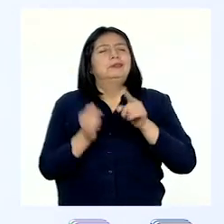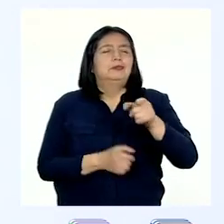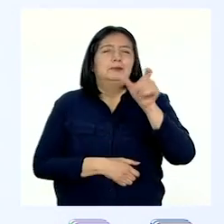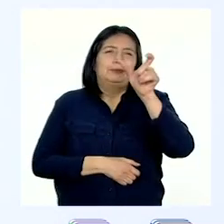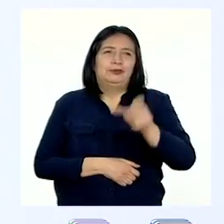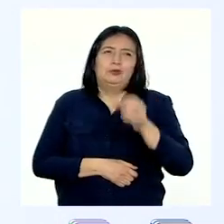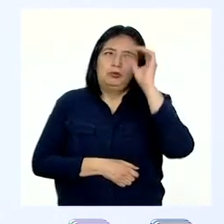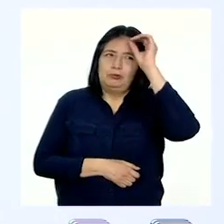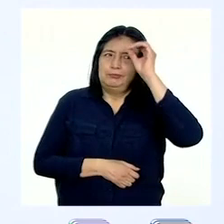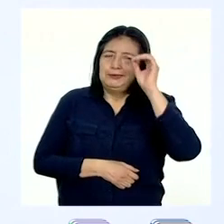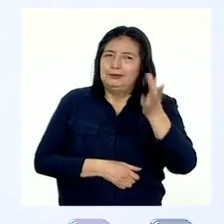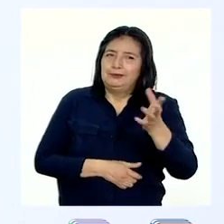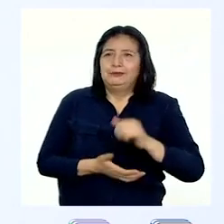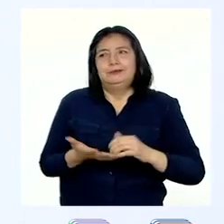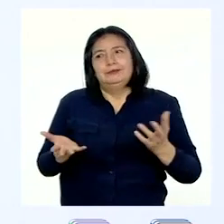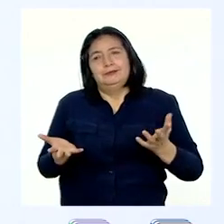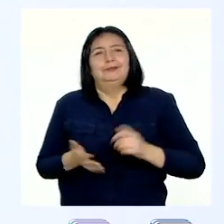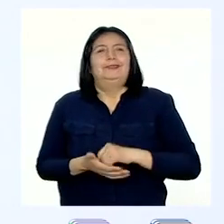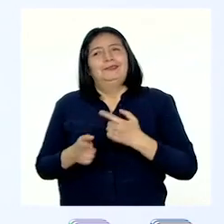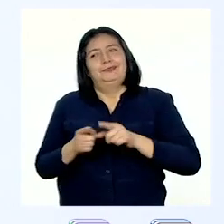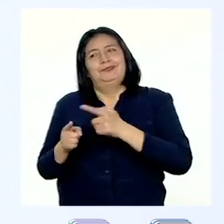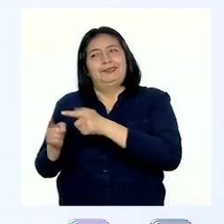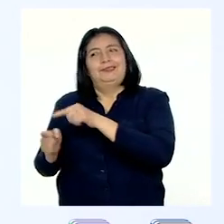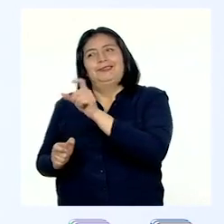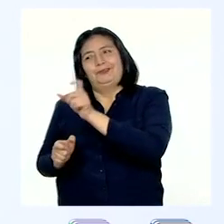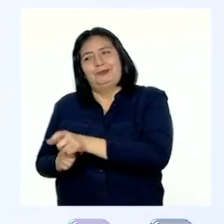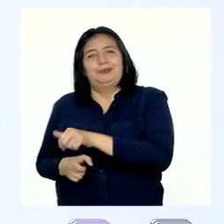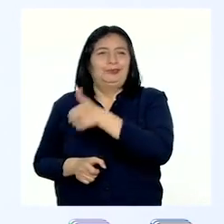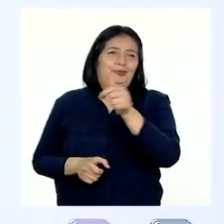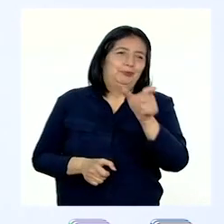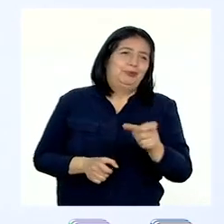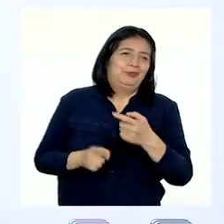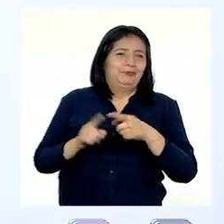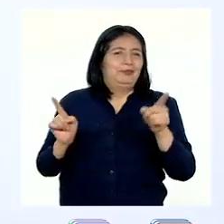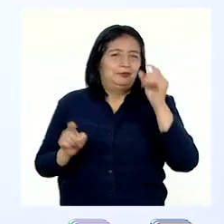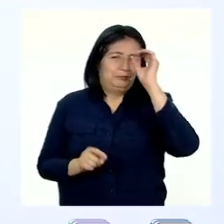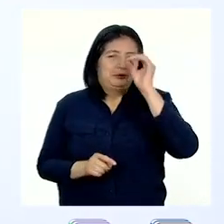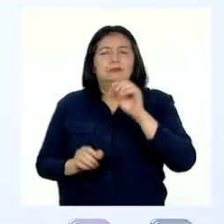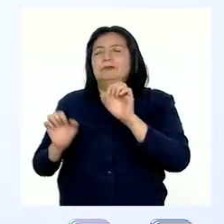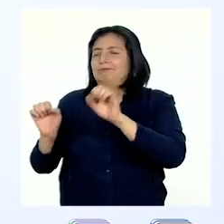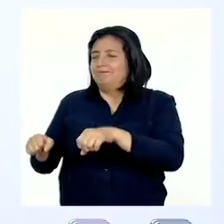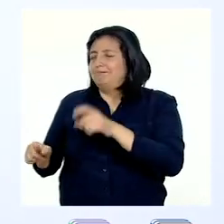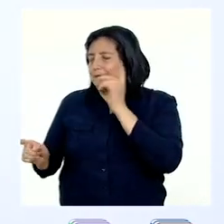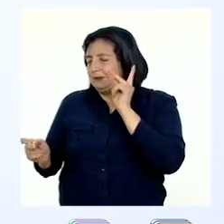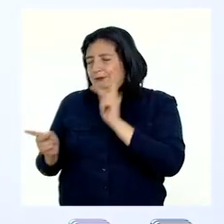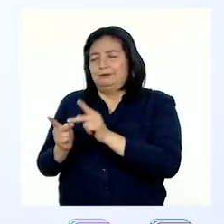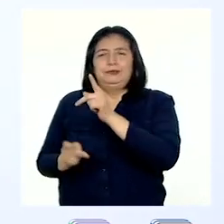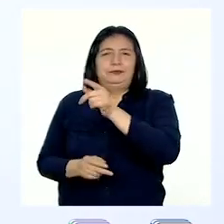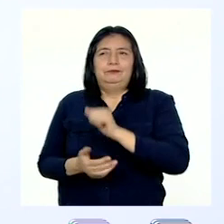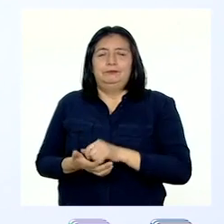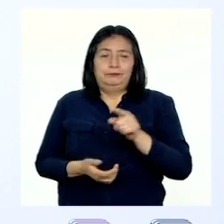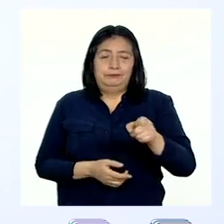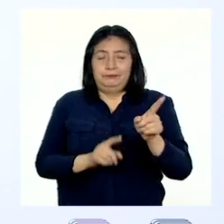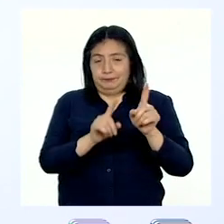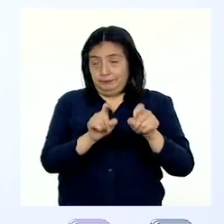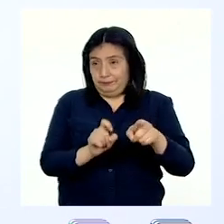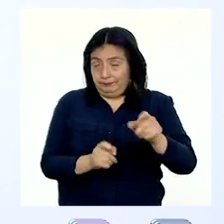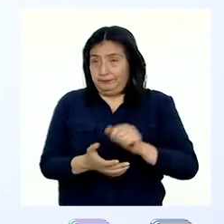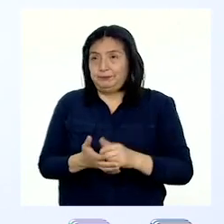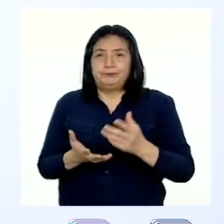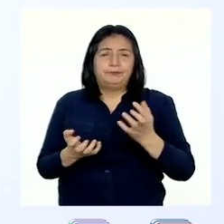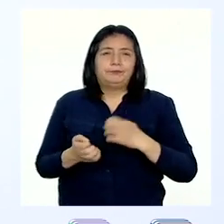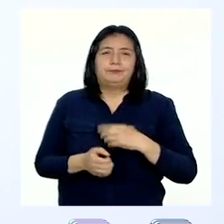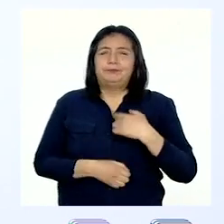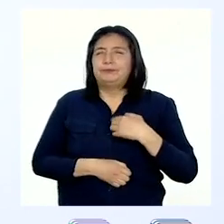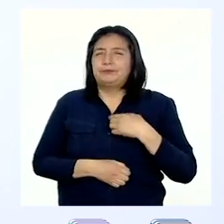participante tendrá que opinar y una opinión siempre varía entre una persona y otra. Perfecto. Esta pregunta busca que